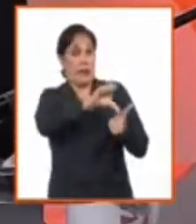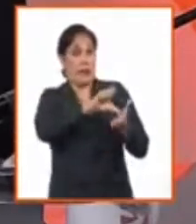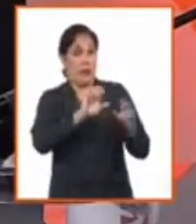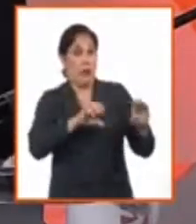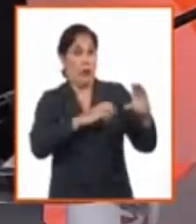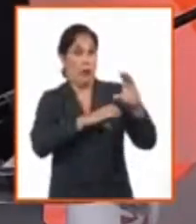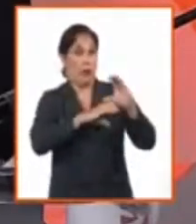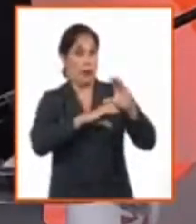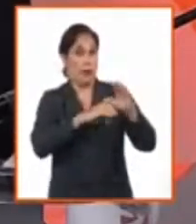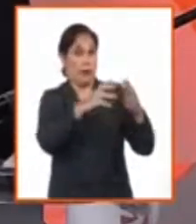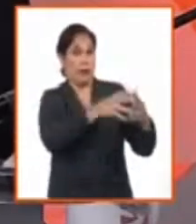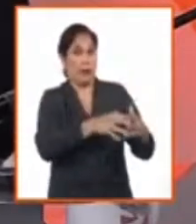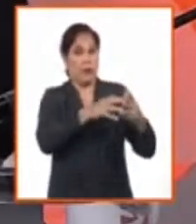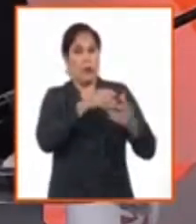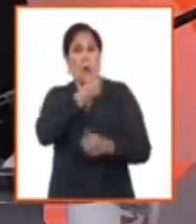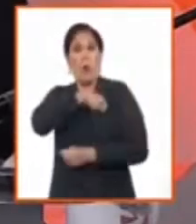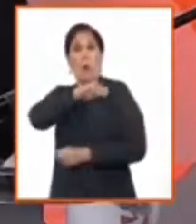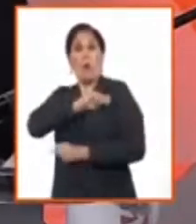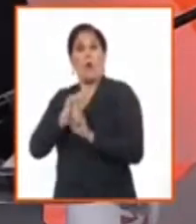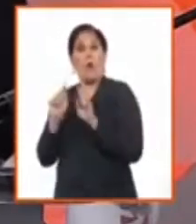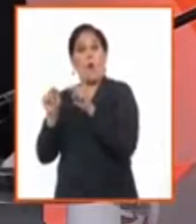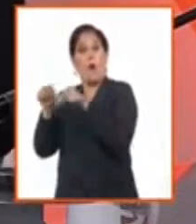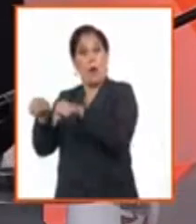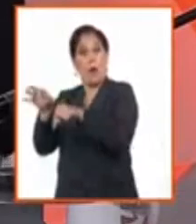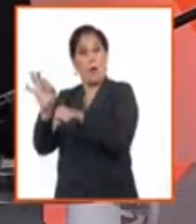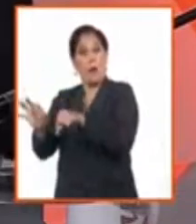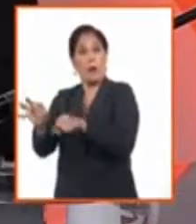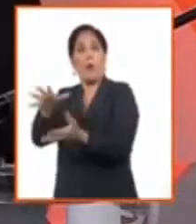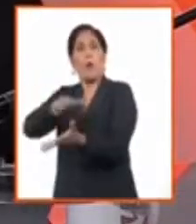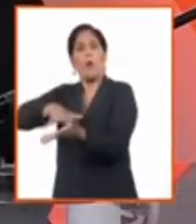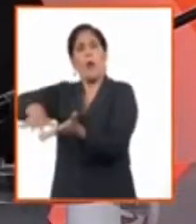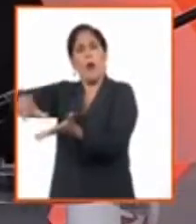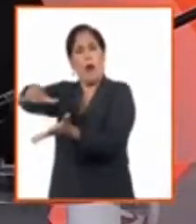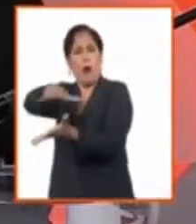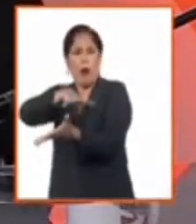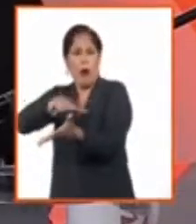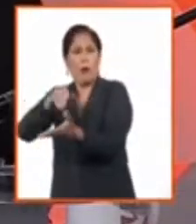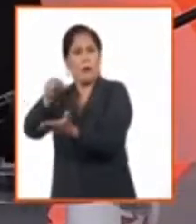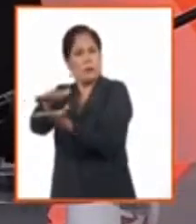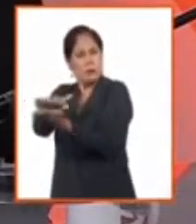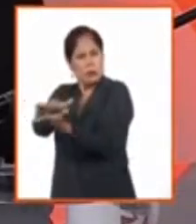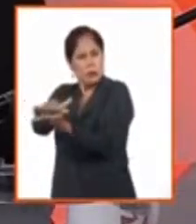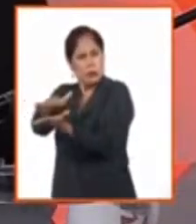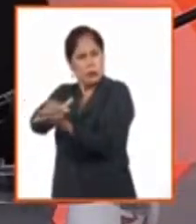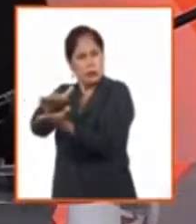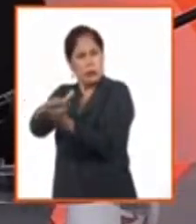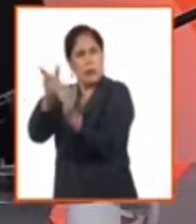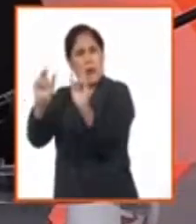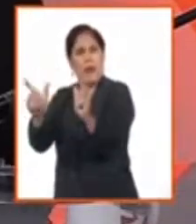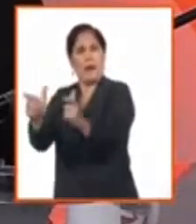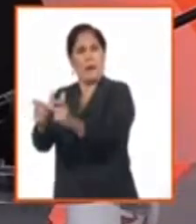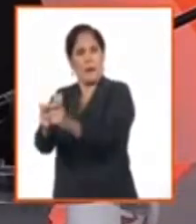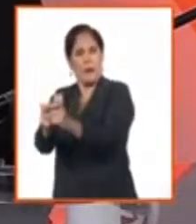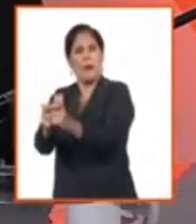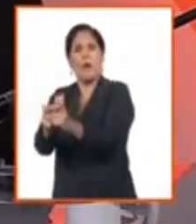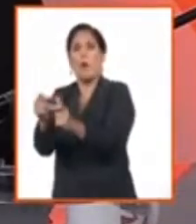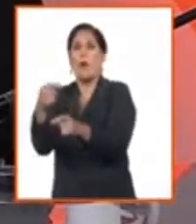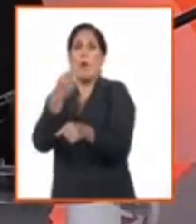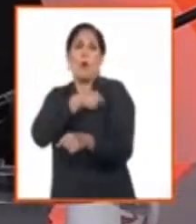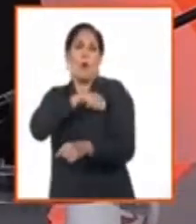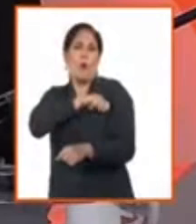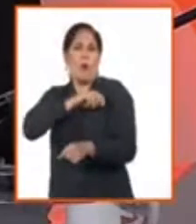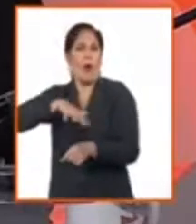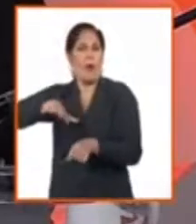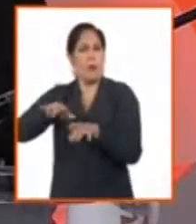los ángeles el de los pueblos allí en un espacio que ha sido reservado para el encuentro de los movimientos populares